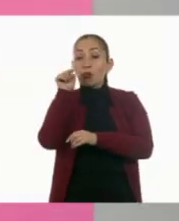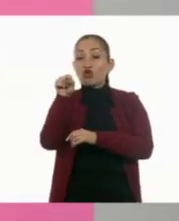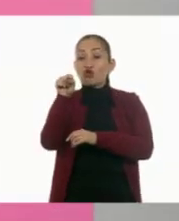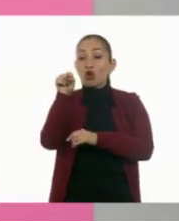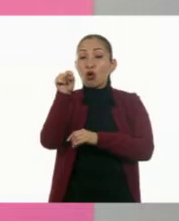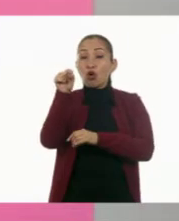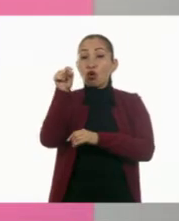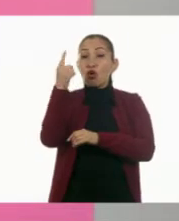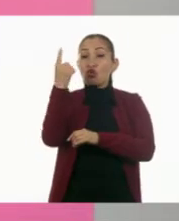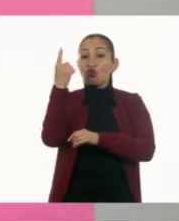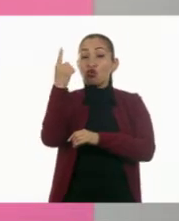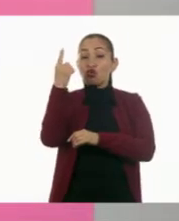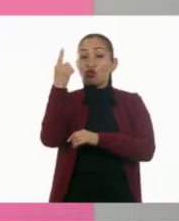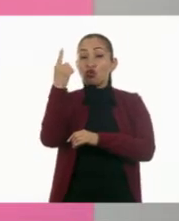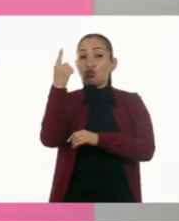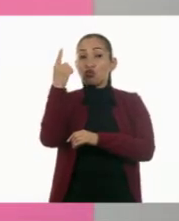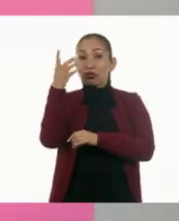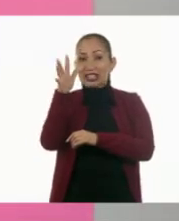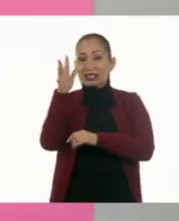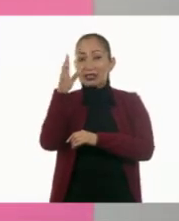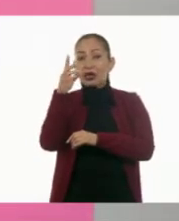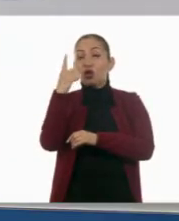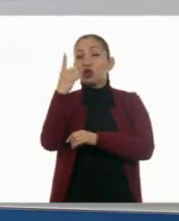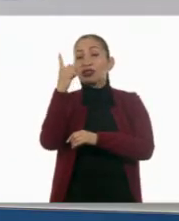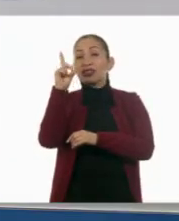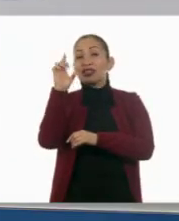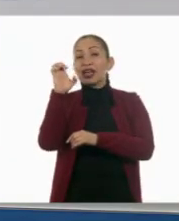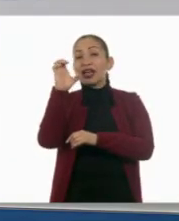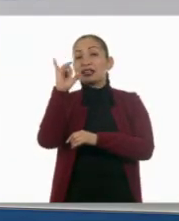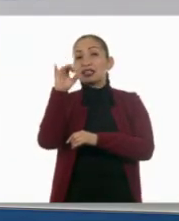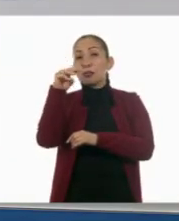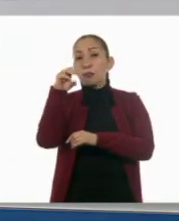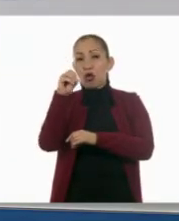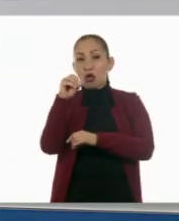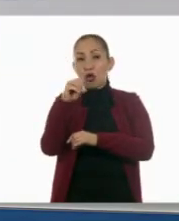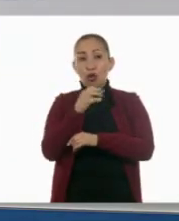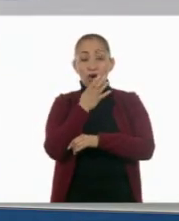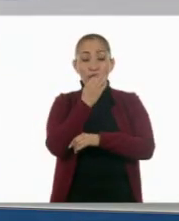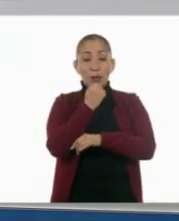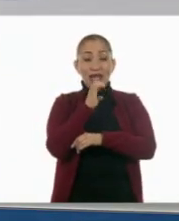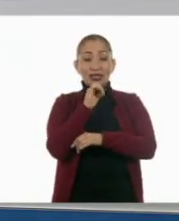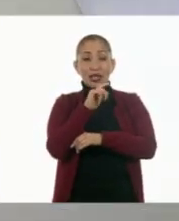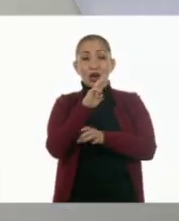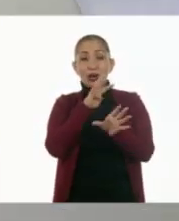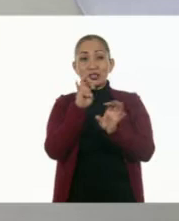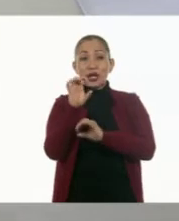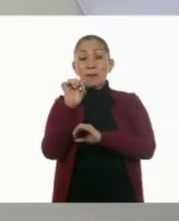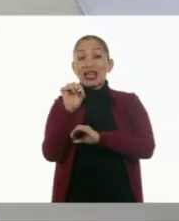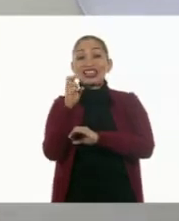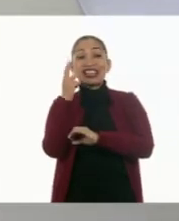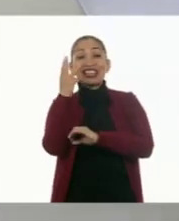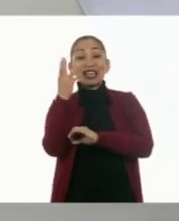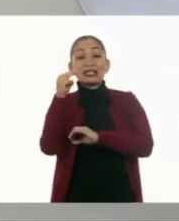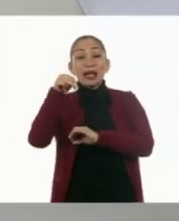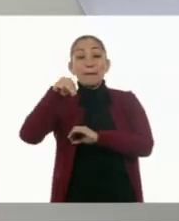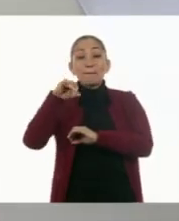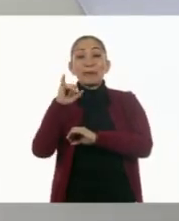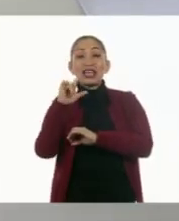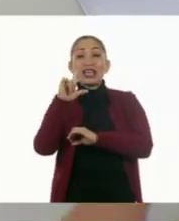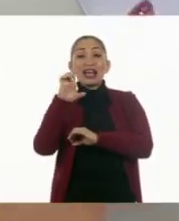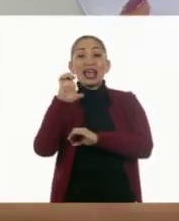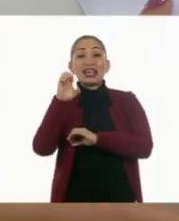de los décimos, un decimal. Sí. Y fíjense, aquí yo tengo 9 enteros, 923